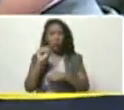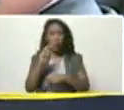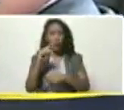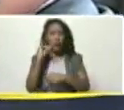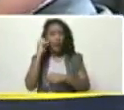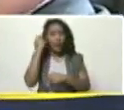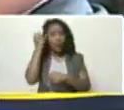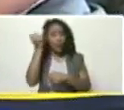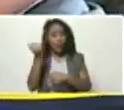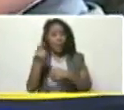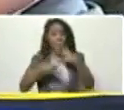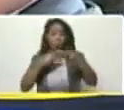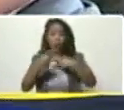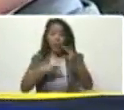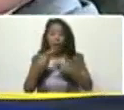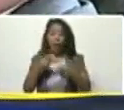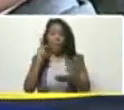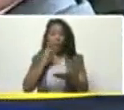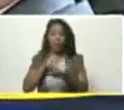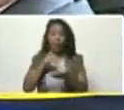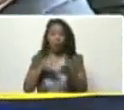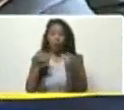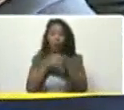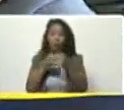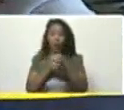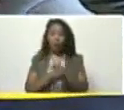razones ideológicas, políticas, partidistas,